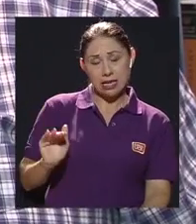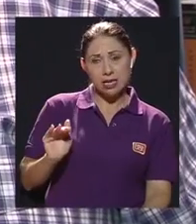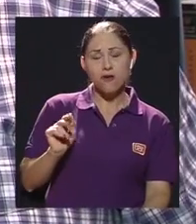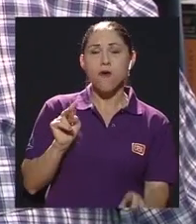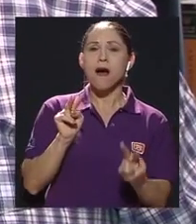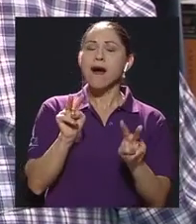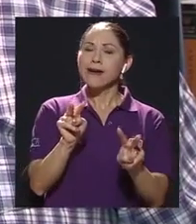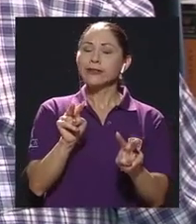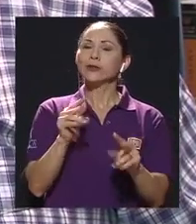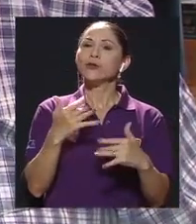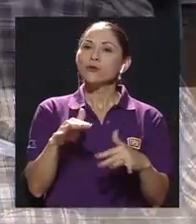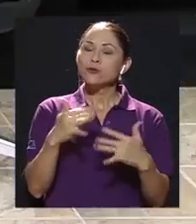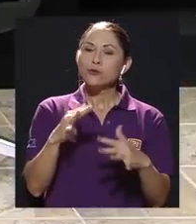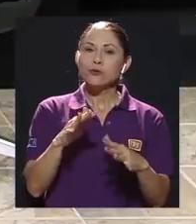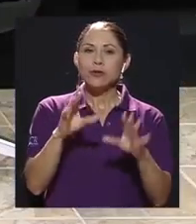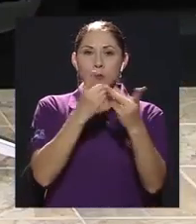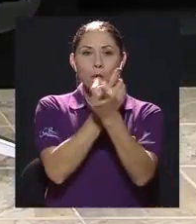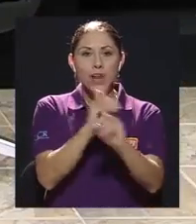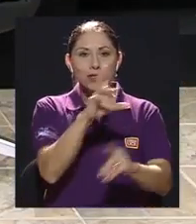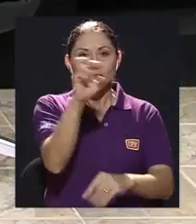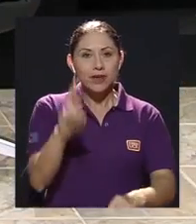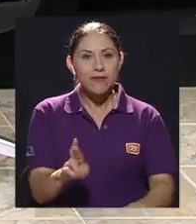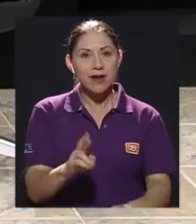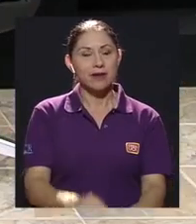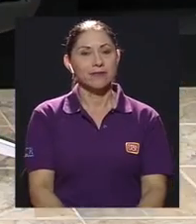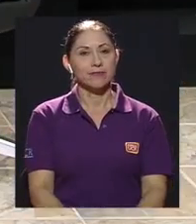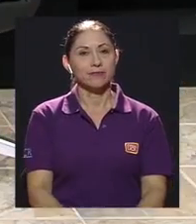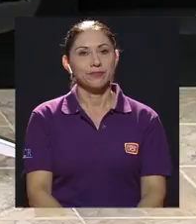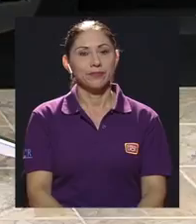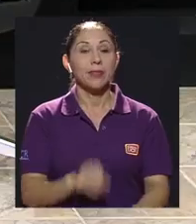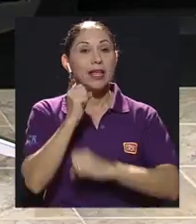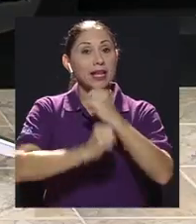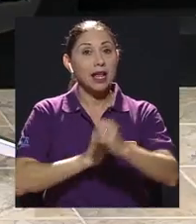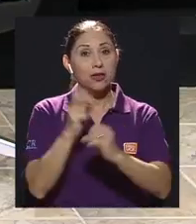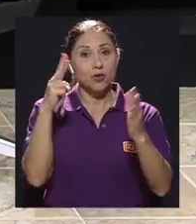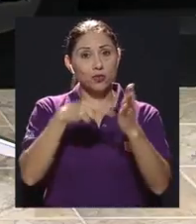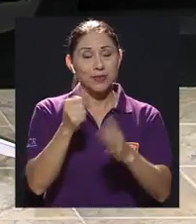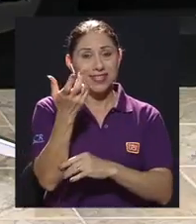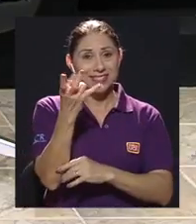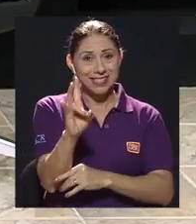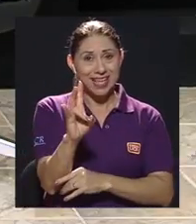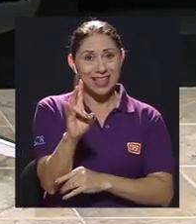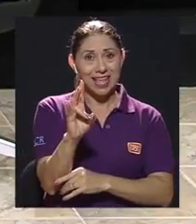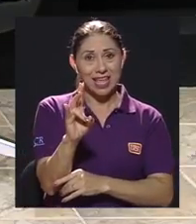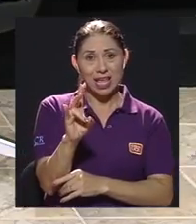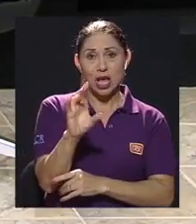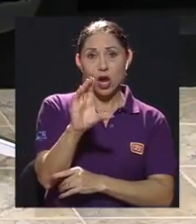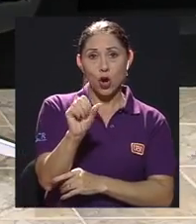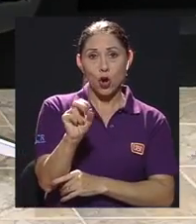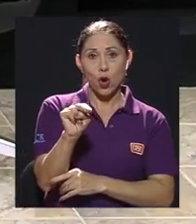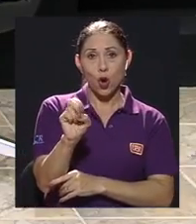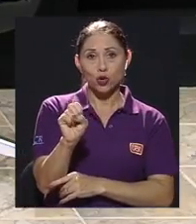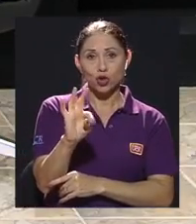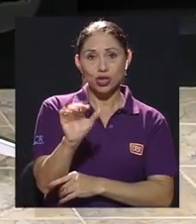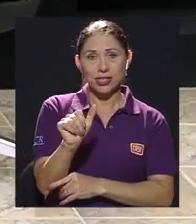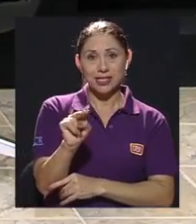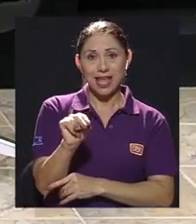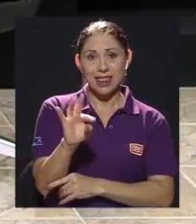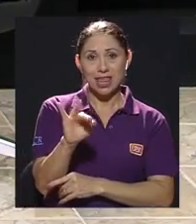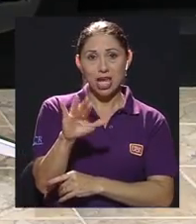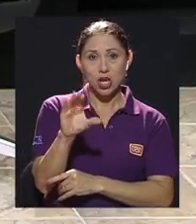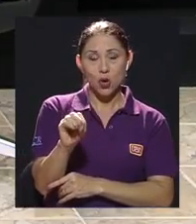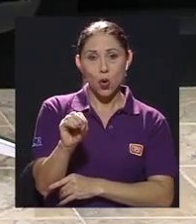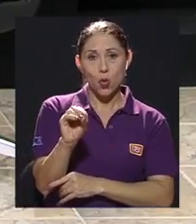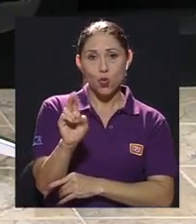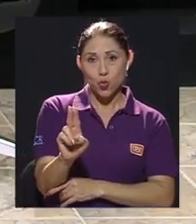es la democracia en Costa Rica. En el 2017, don Constantino Urcullo recibió la Legión